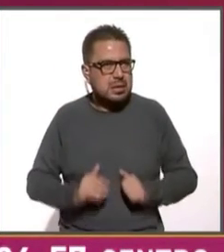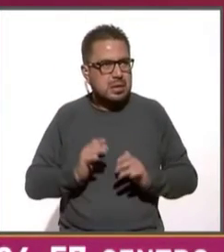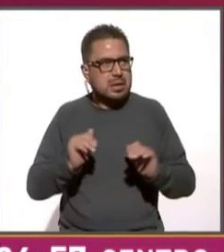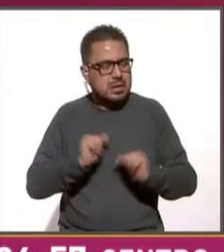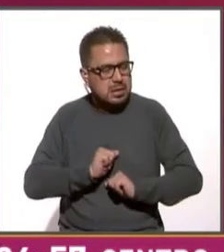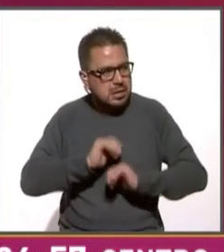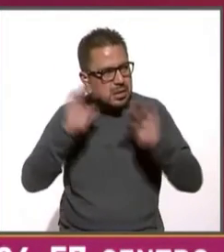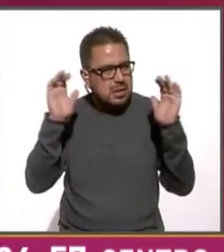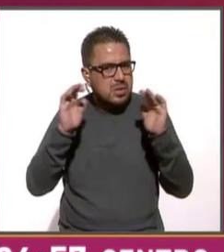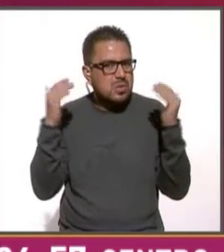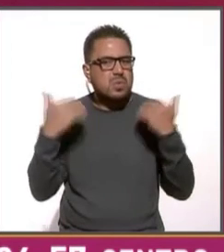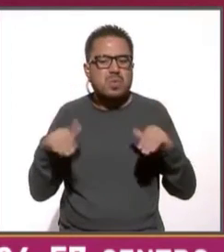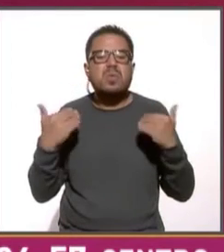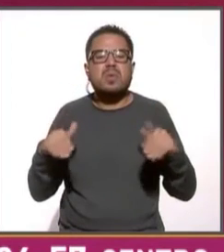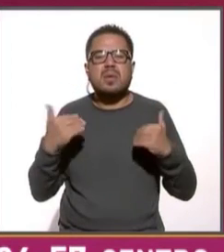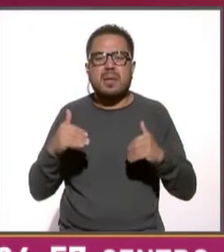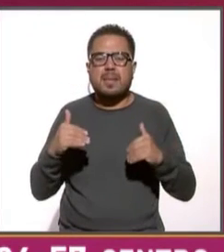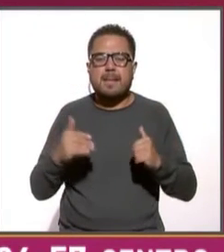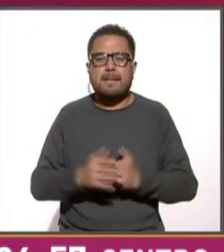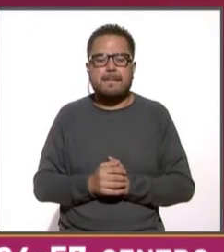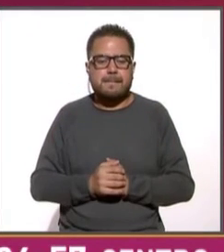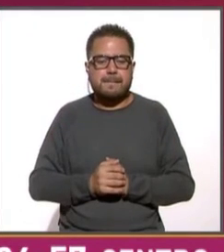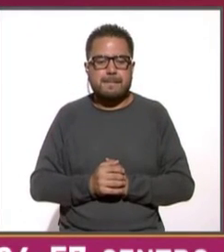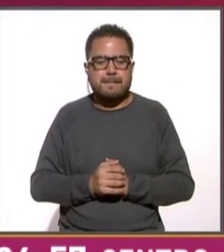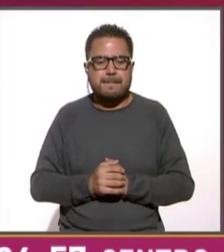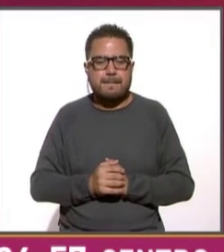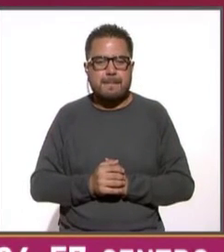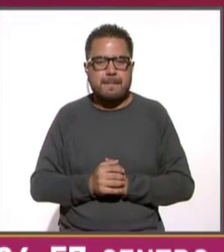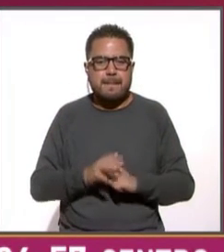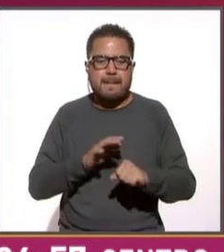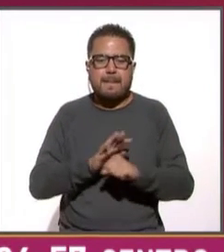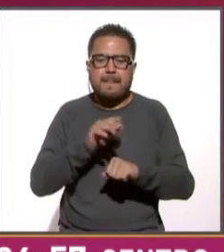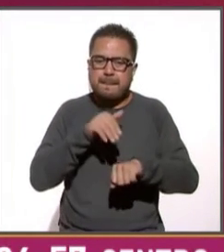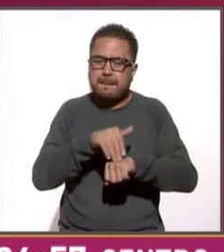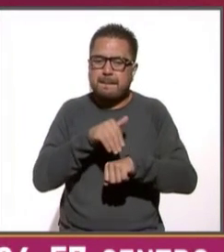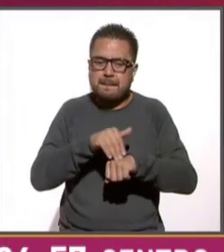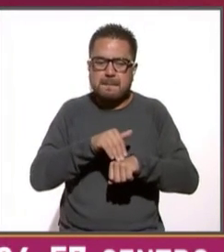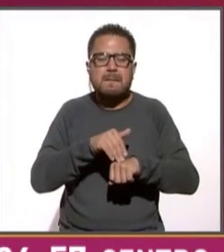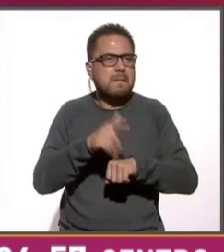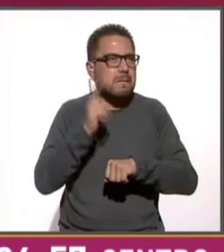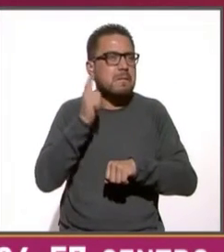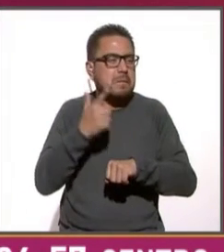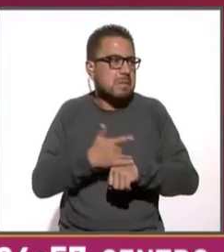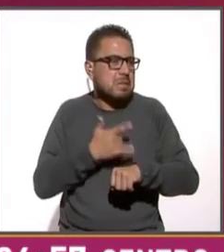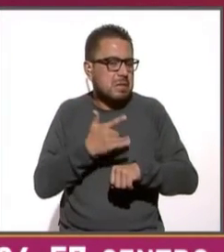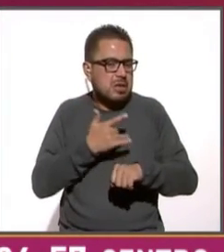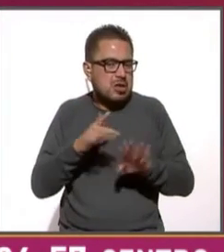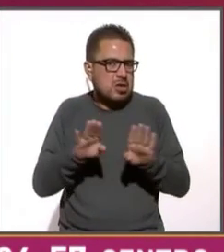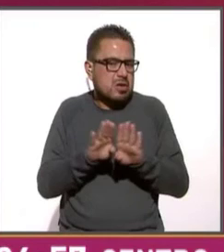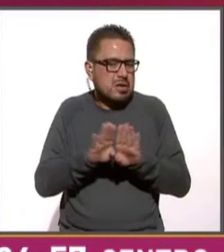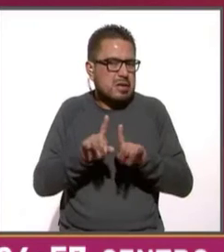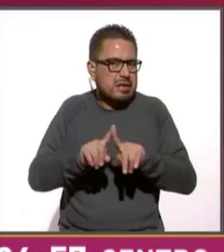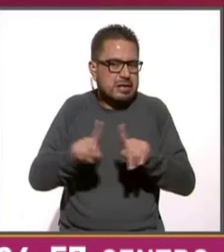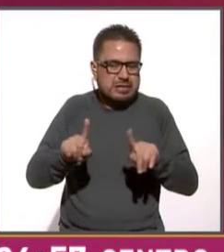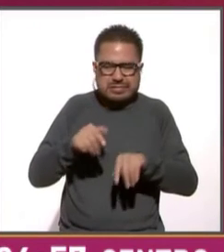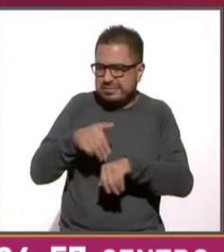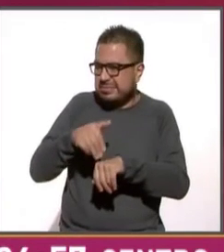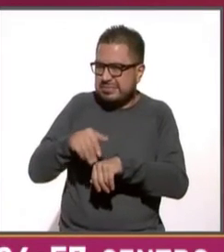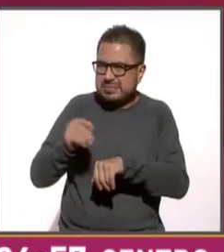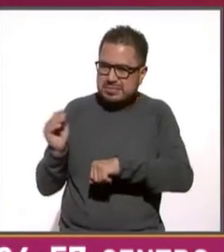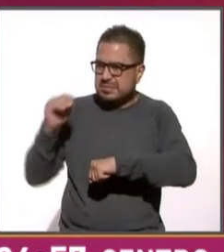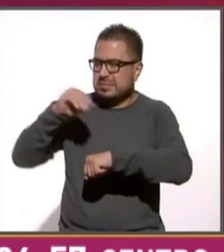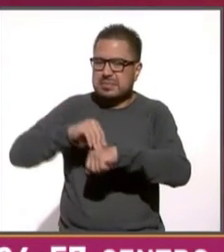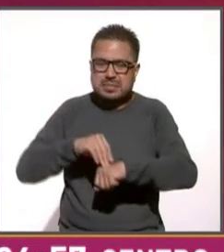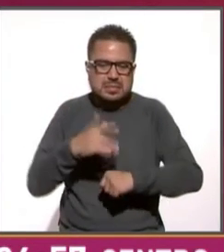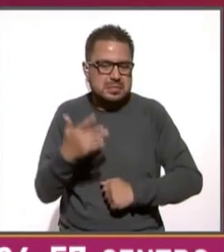en términos de la distancia. Se esperaba que iba a ser algo, como verás, en la mayor parte de las mediciones